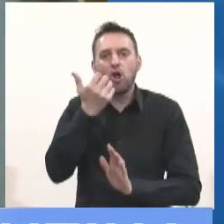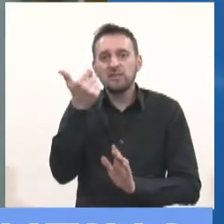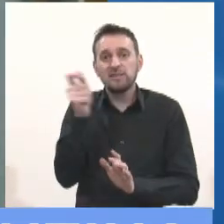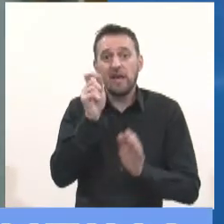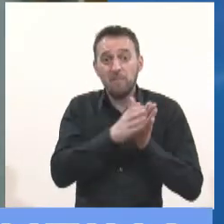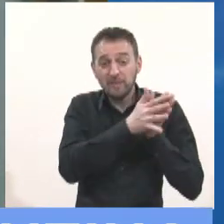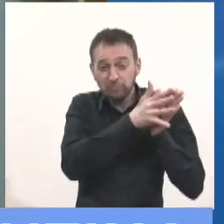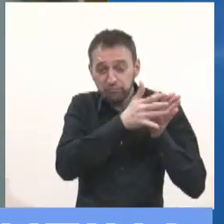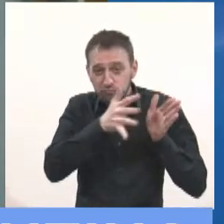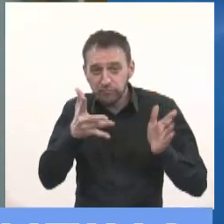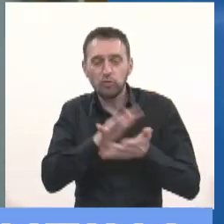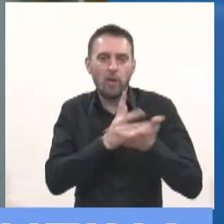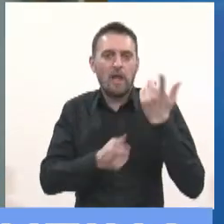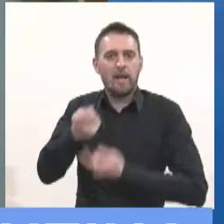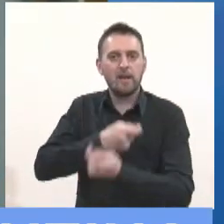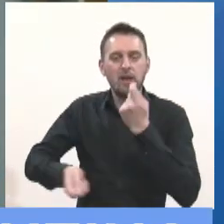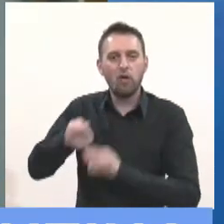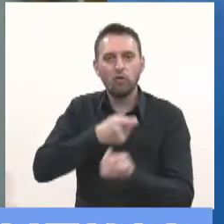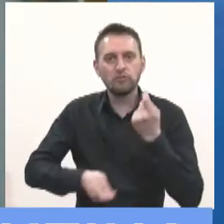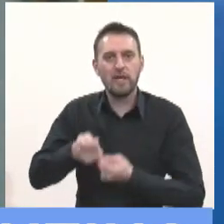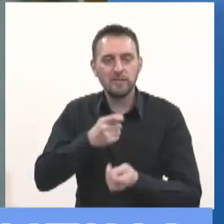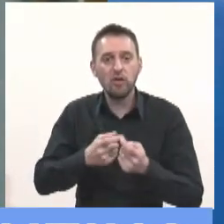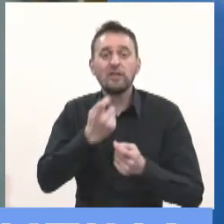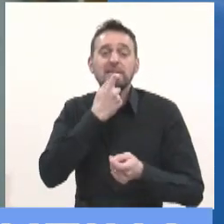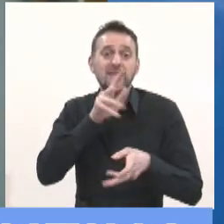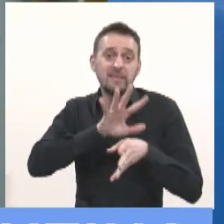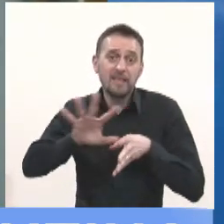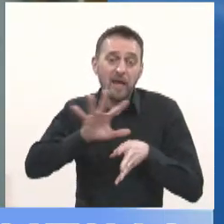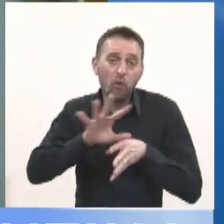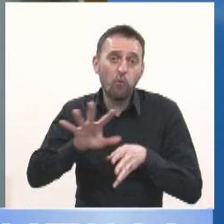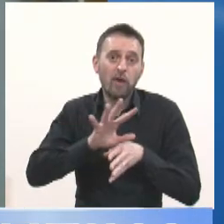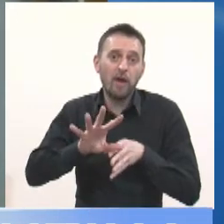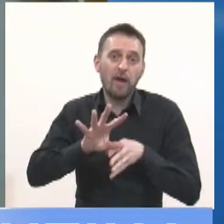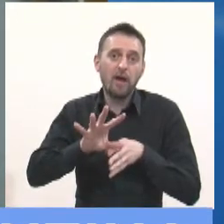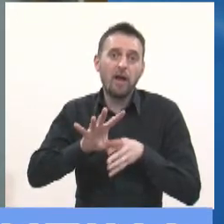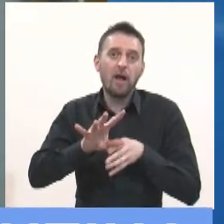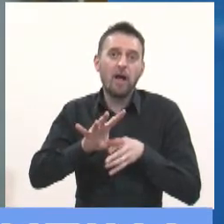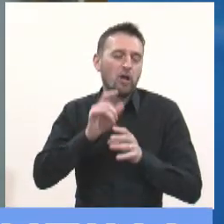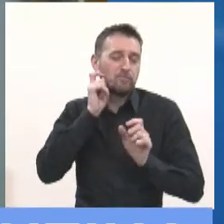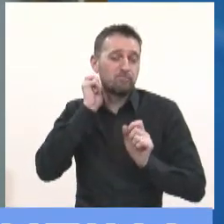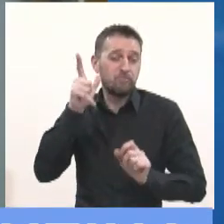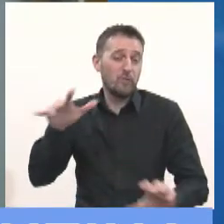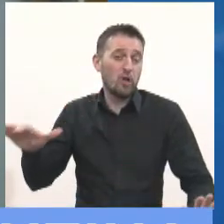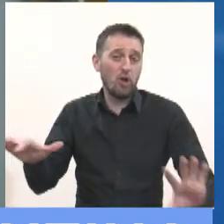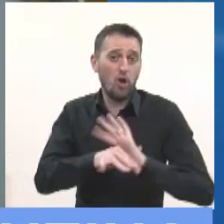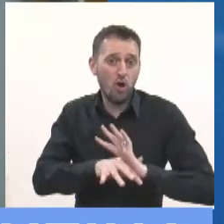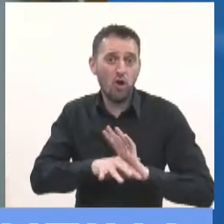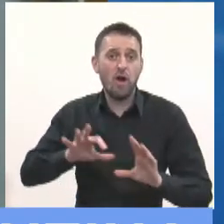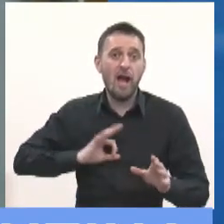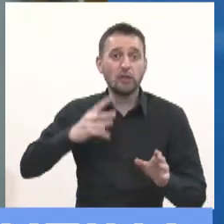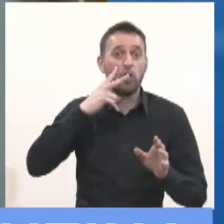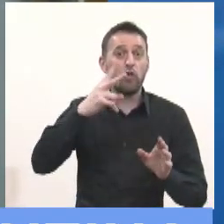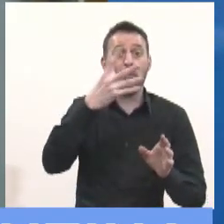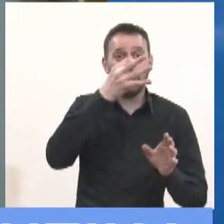6 meses de renegociación, si esta renegociación sale perfectamente. Entre el